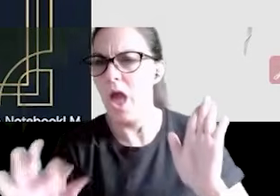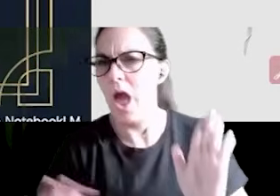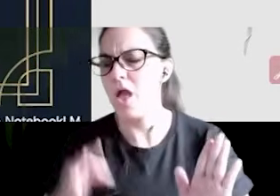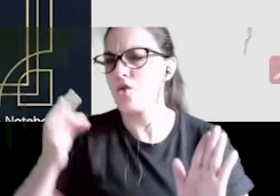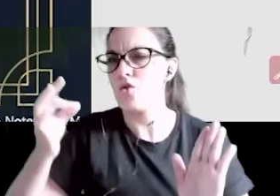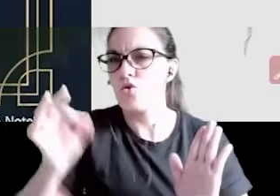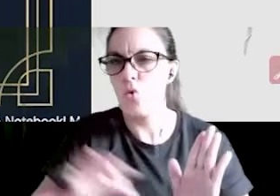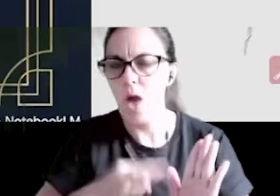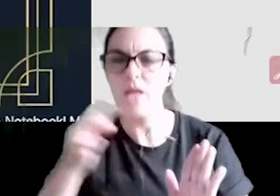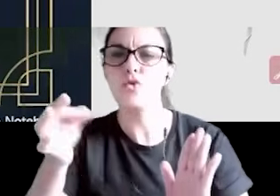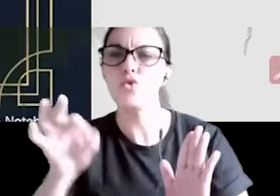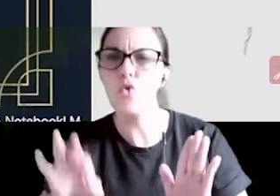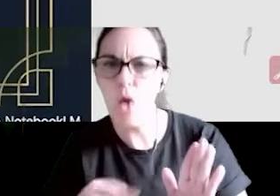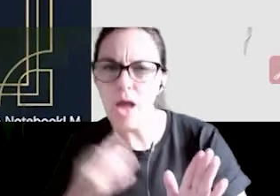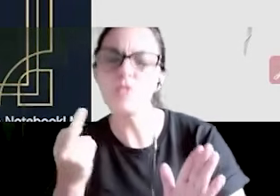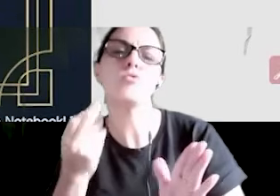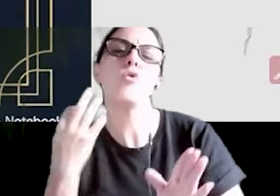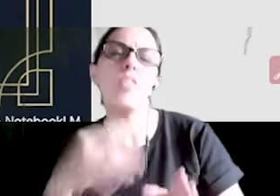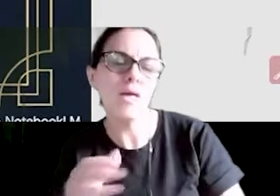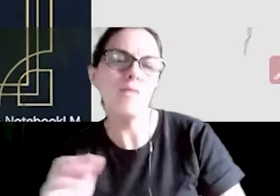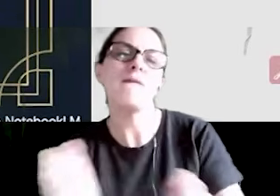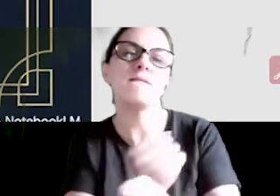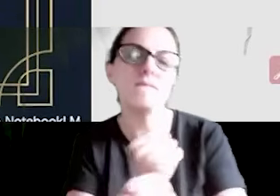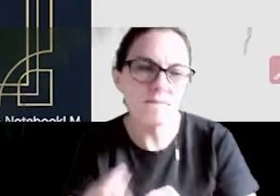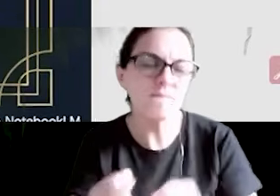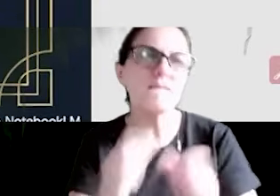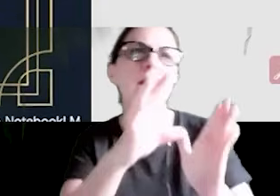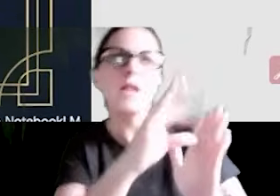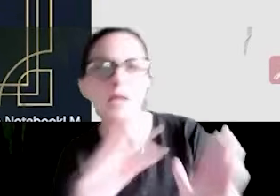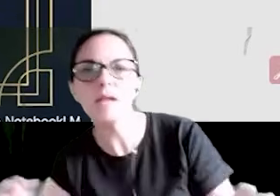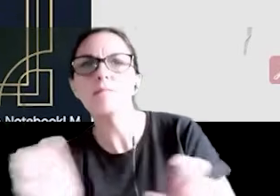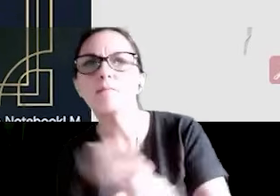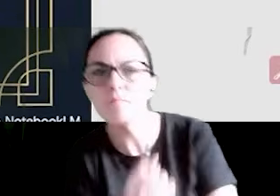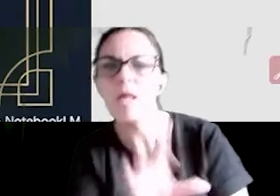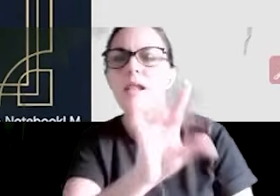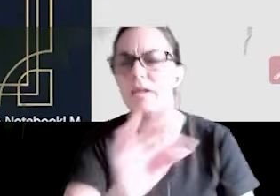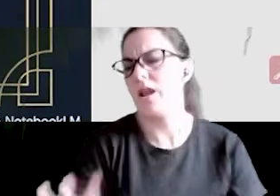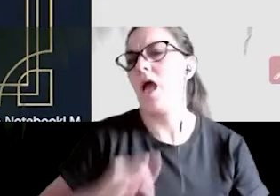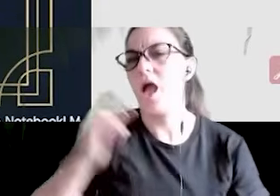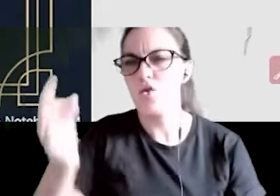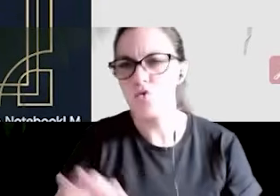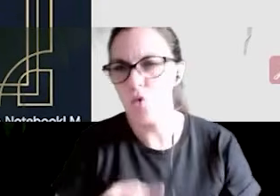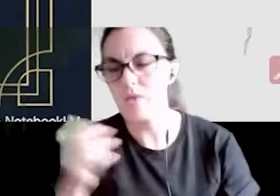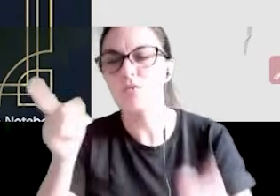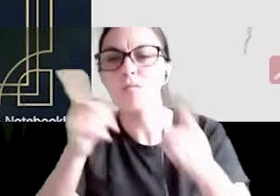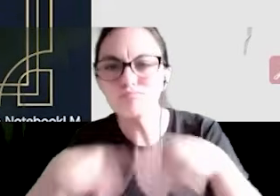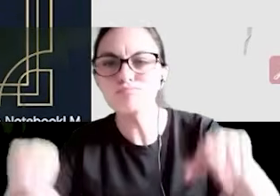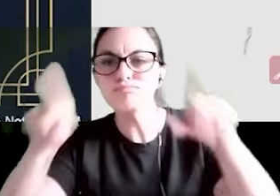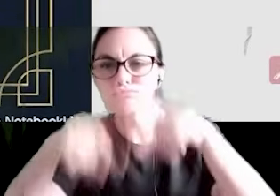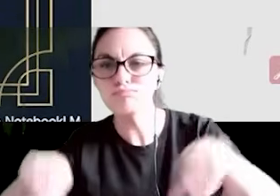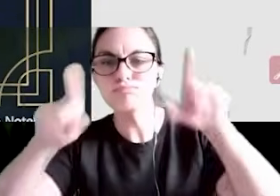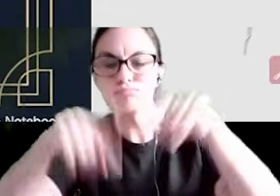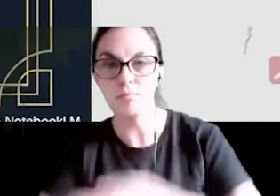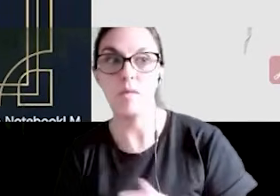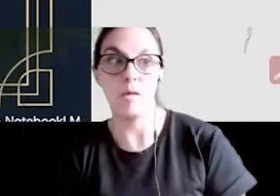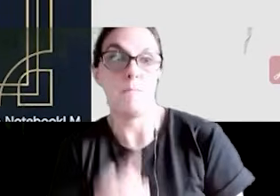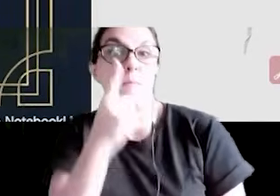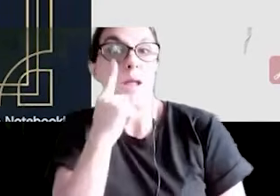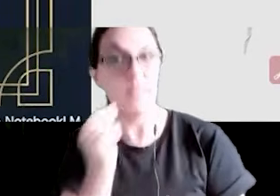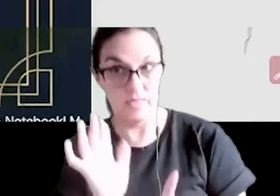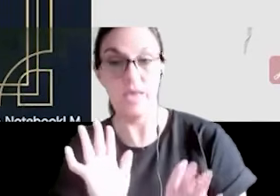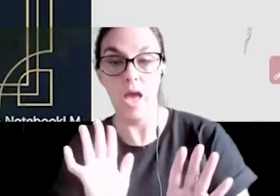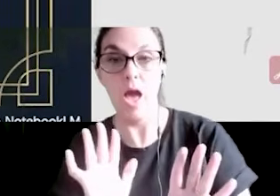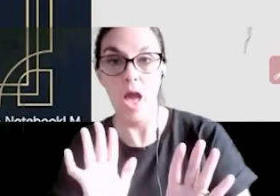a convalidar esta opción, y el periodo que tiene va a ser un gap, una ventana, desde el primer día hábil, que en este